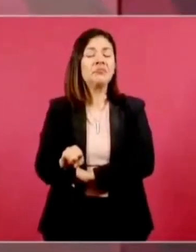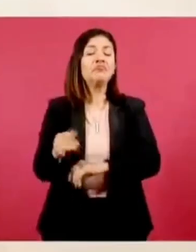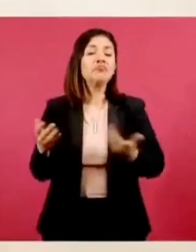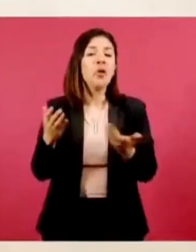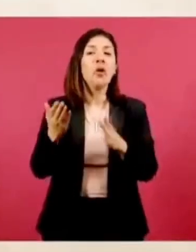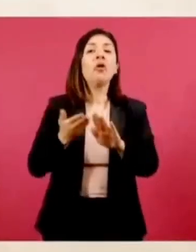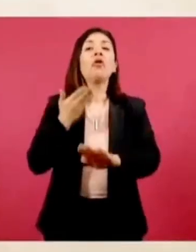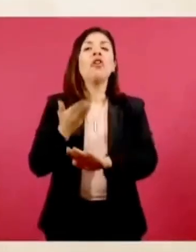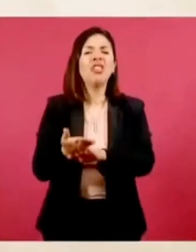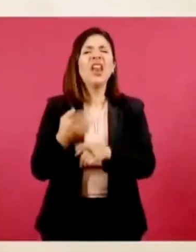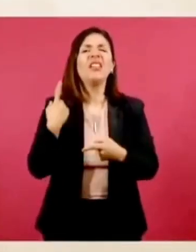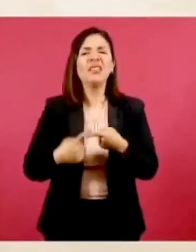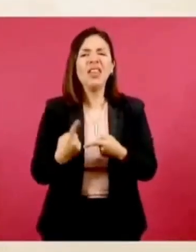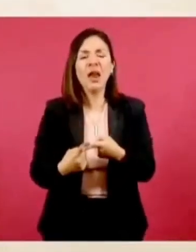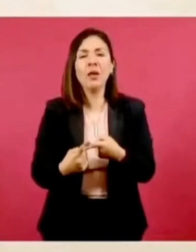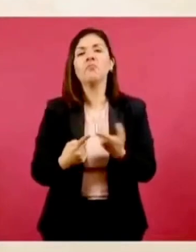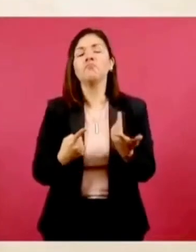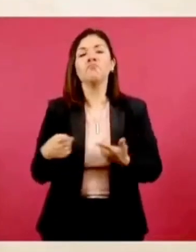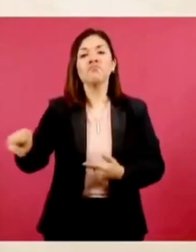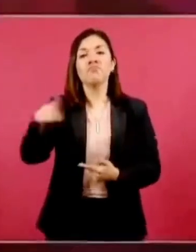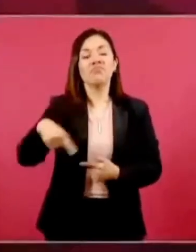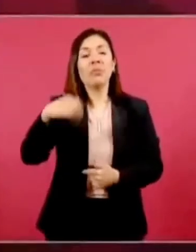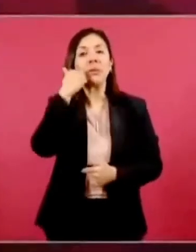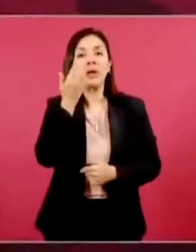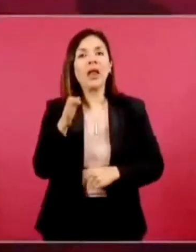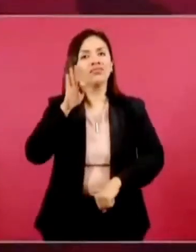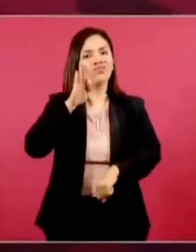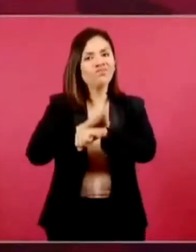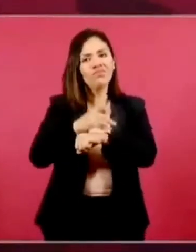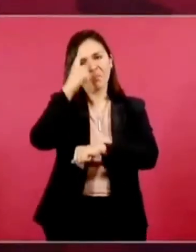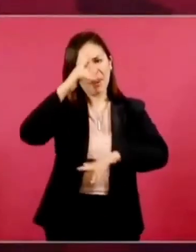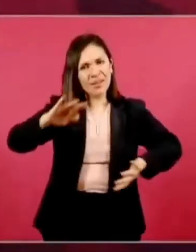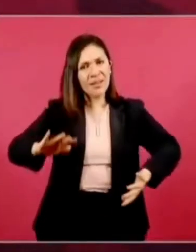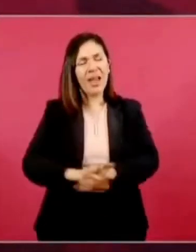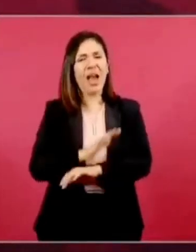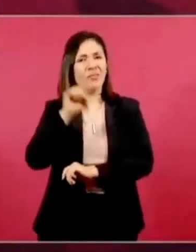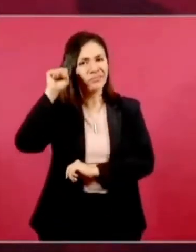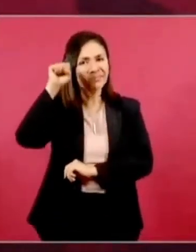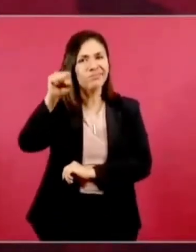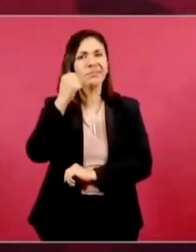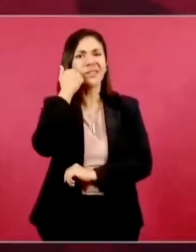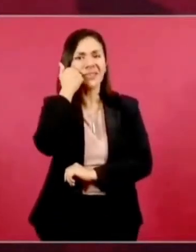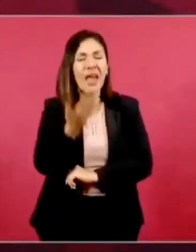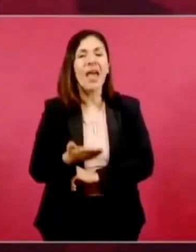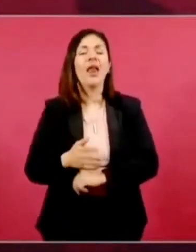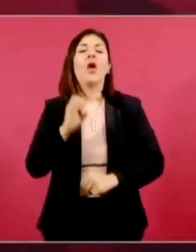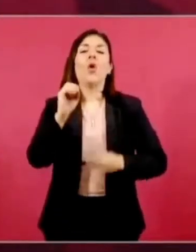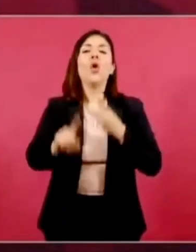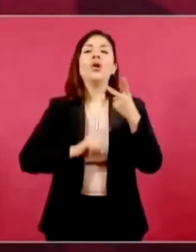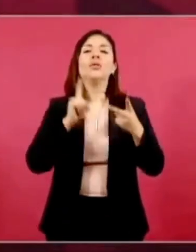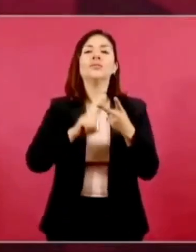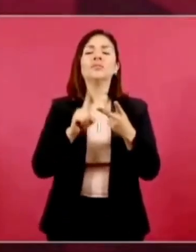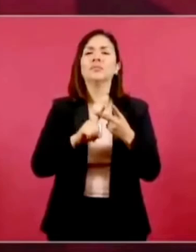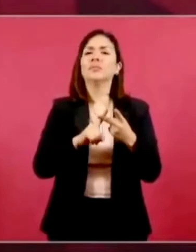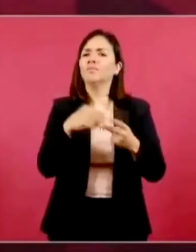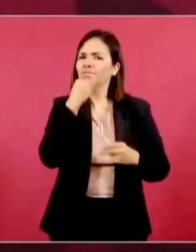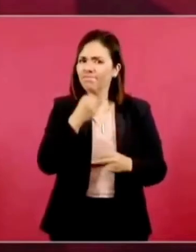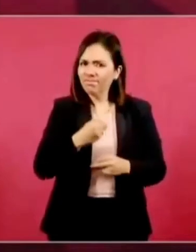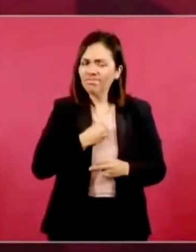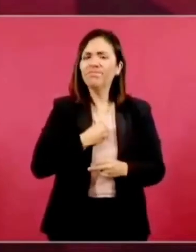a quienes luchan por los cambios, quienes se enfrentan a